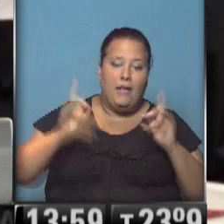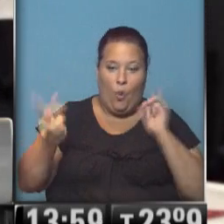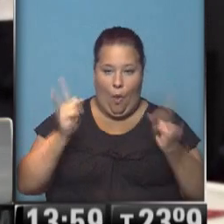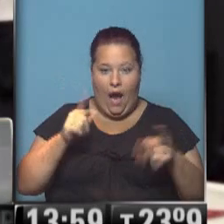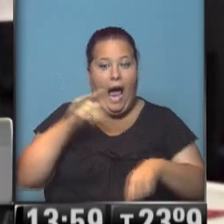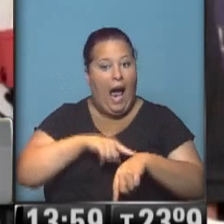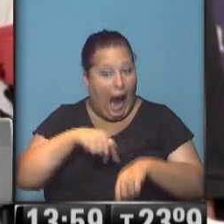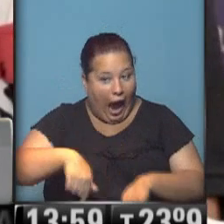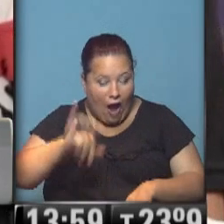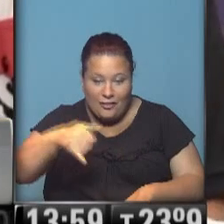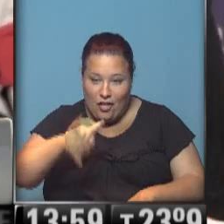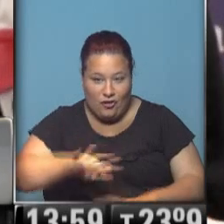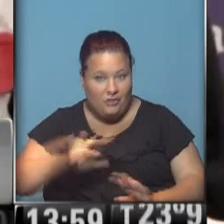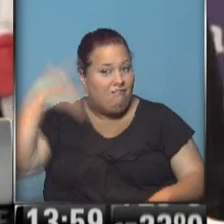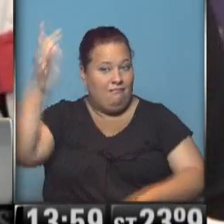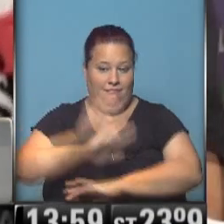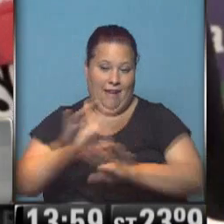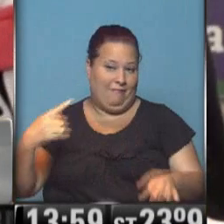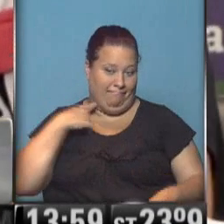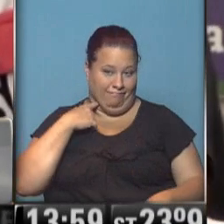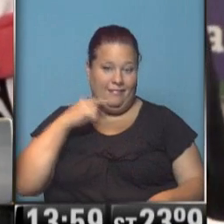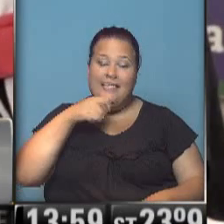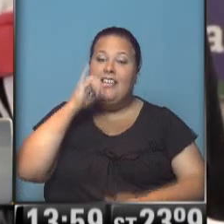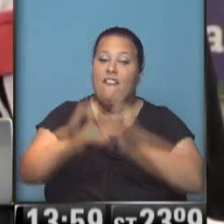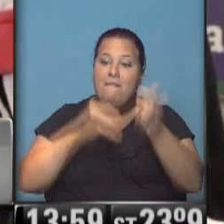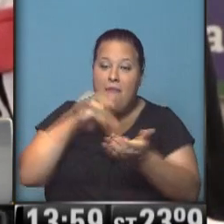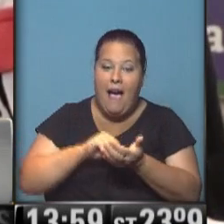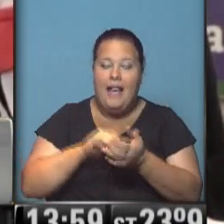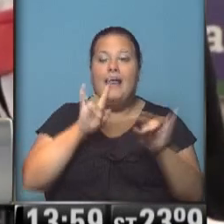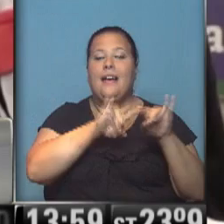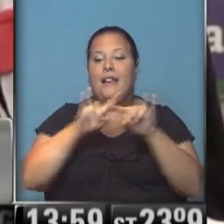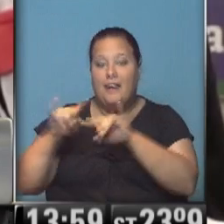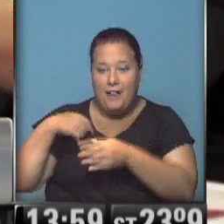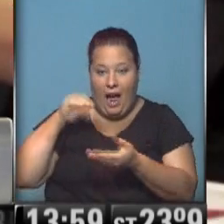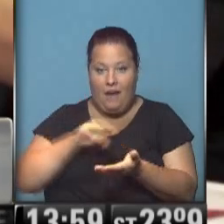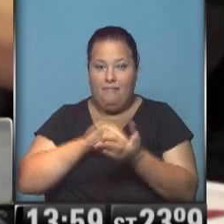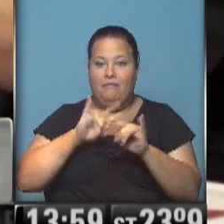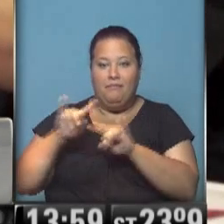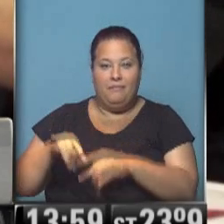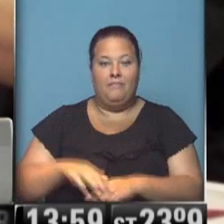Es ahora o nunca. Y si querés informarte bien, podés entrar a esta página que te paso yo ahora.